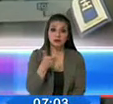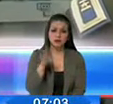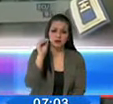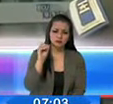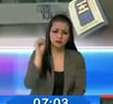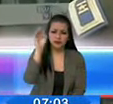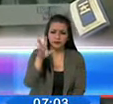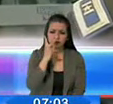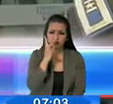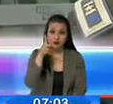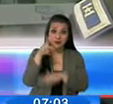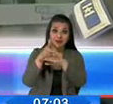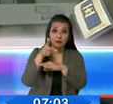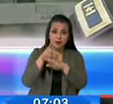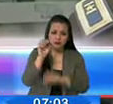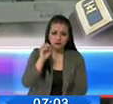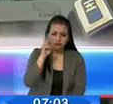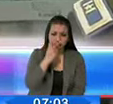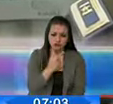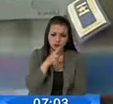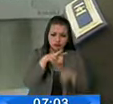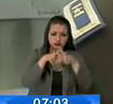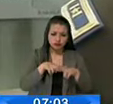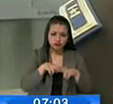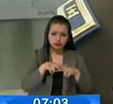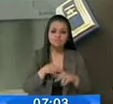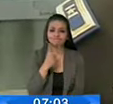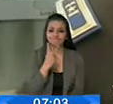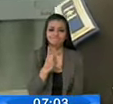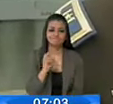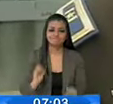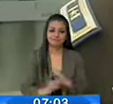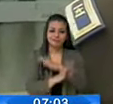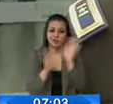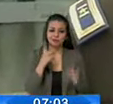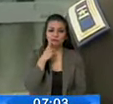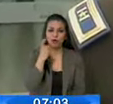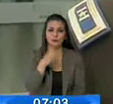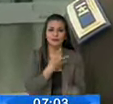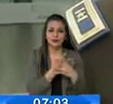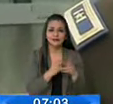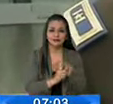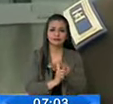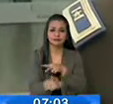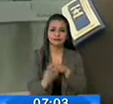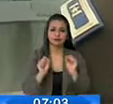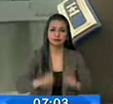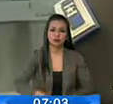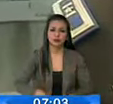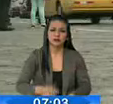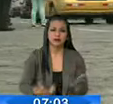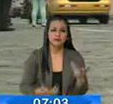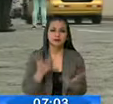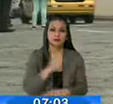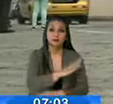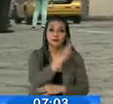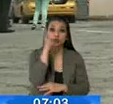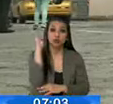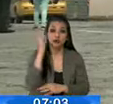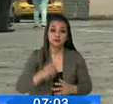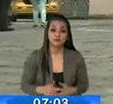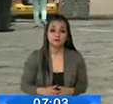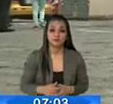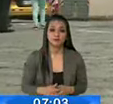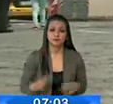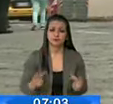Se tiene entendido que en base a esa revisión de los videos pudo haber escapado aproximadamente al mediodía. Inmediatamente se